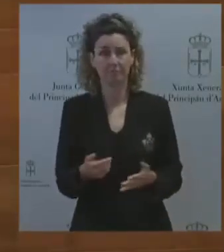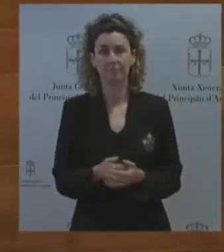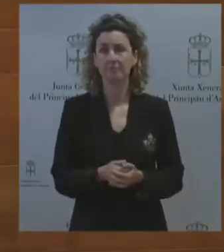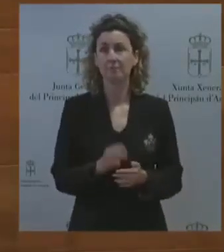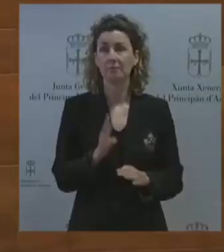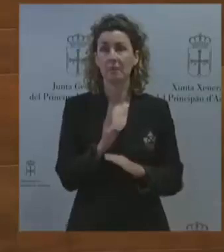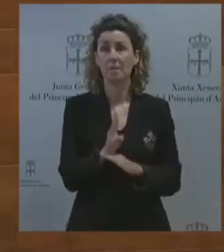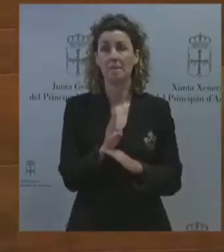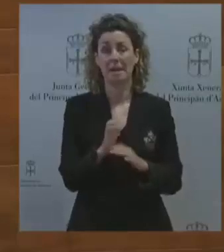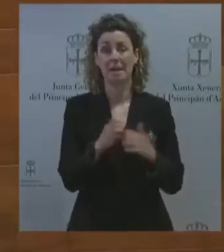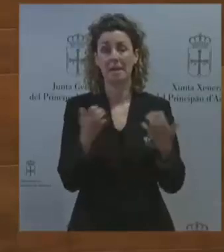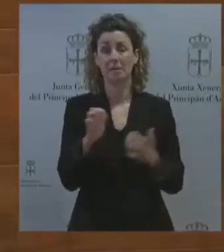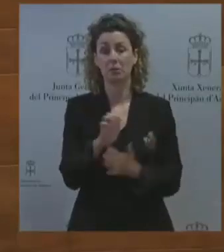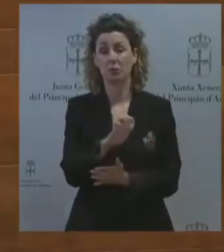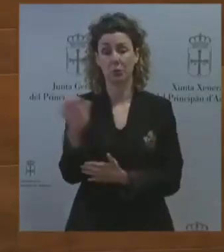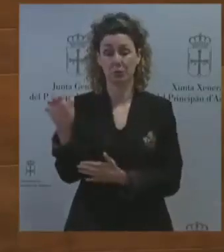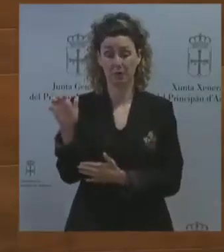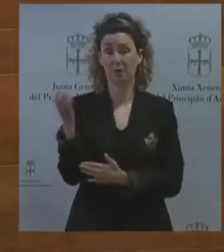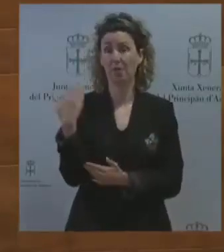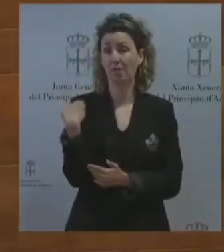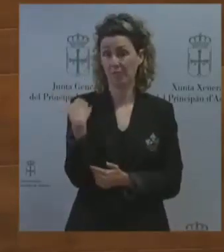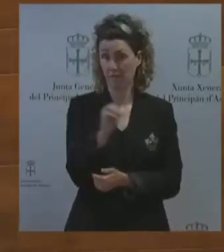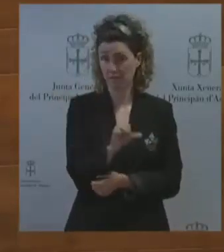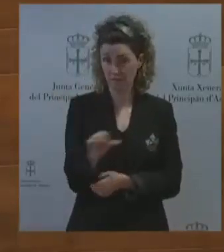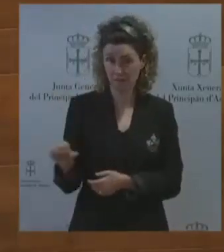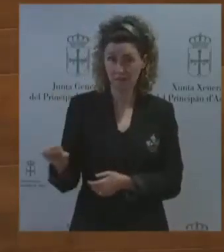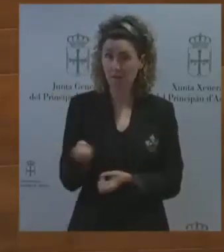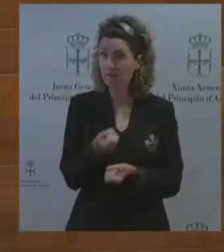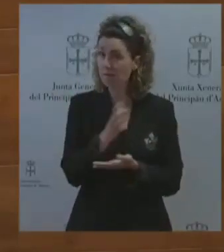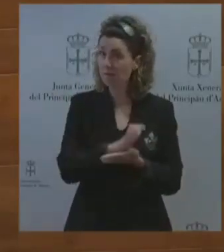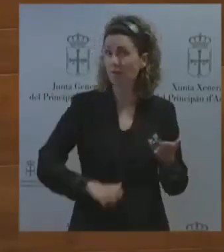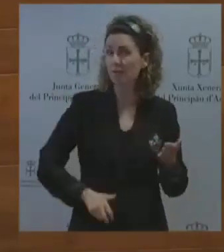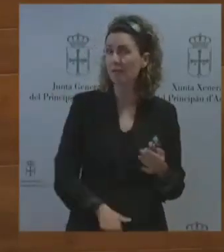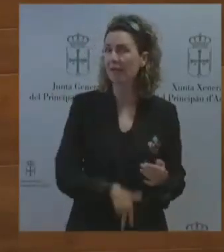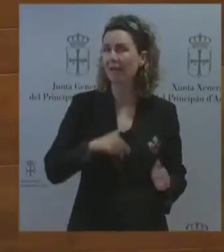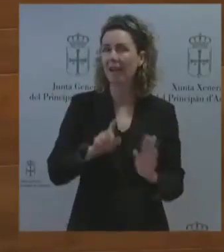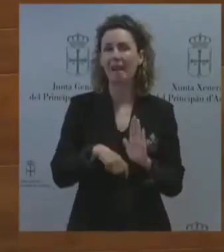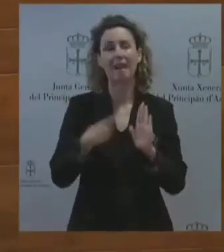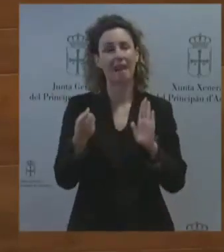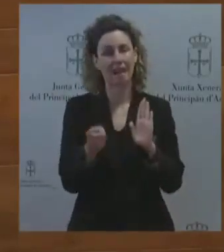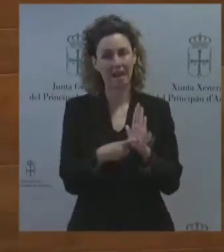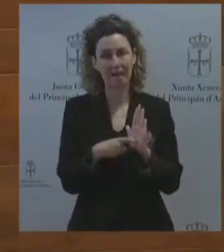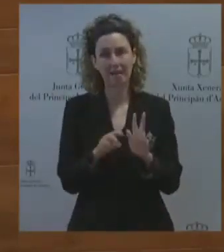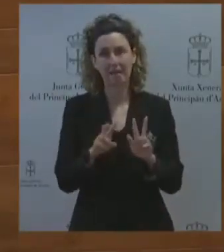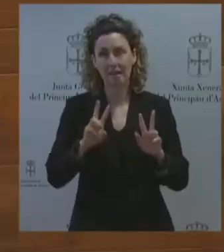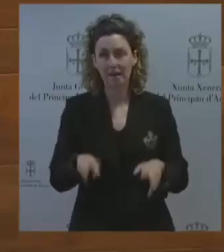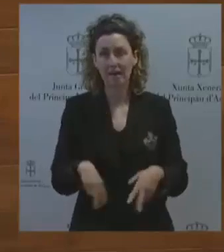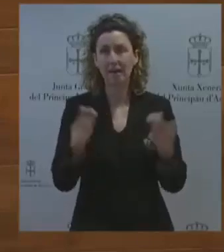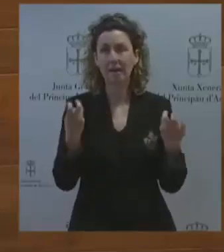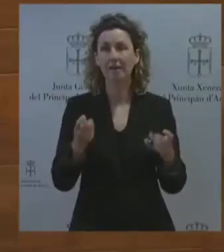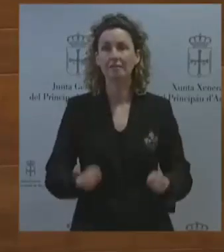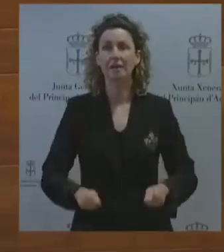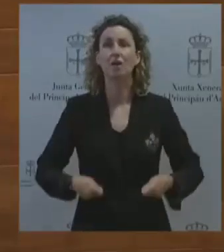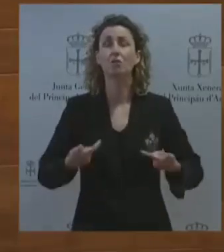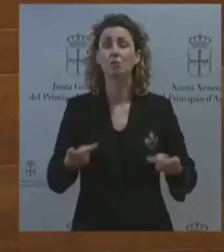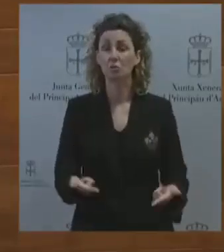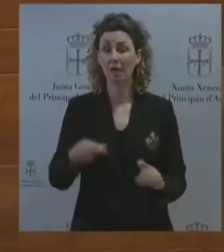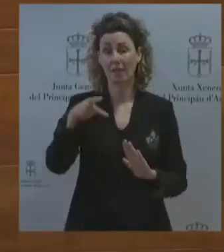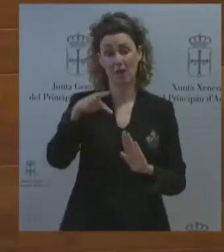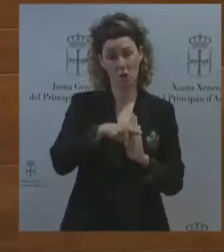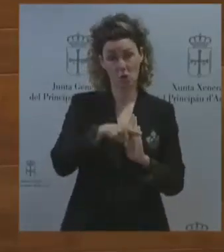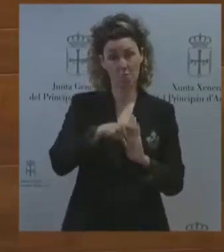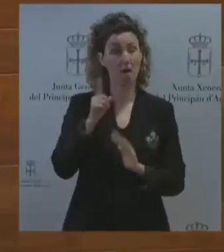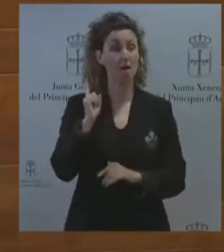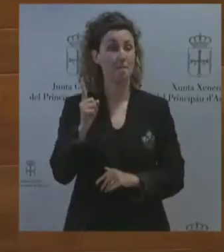semana el informe general sobre la llamada Ley de Restauración de la Naturaleza, una norma que supone una amenaza para el sector agrario y que